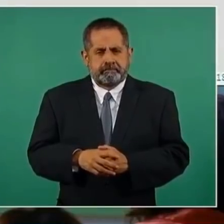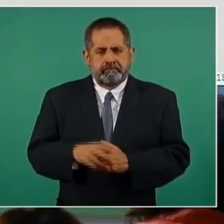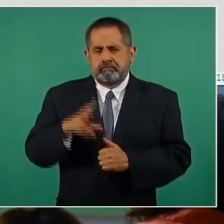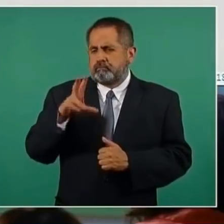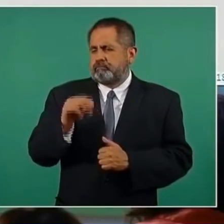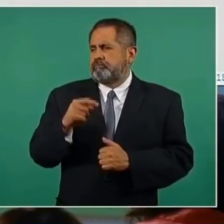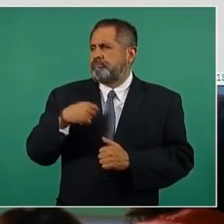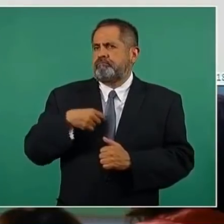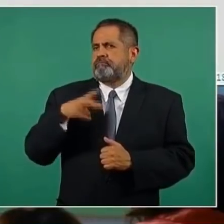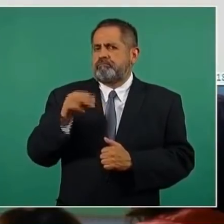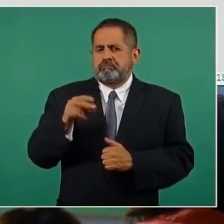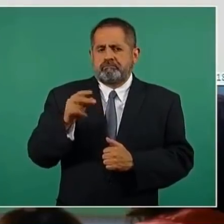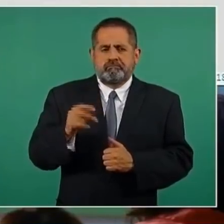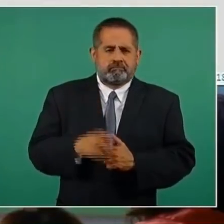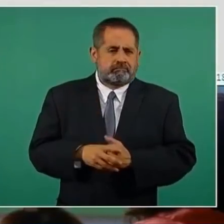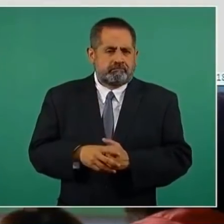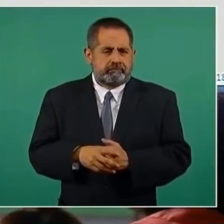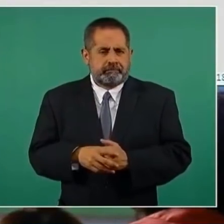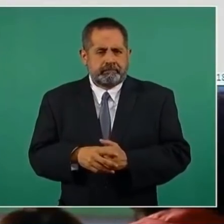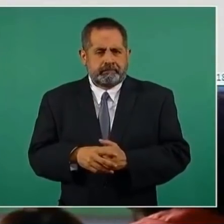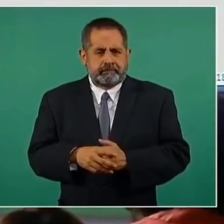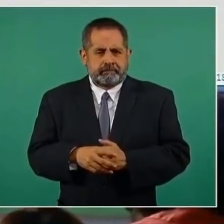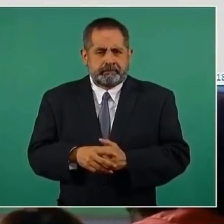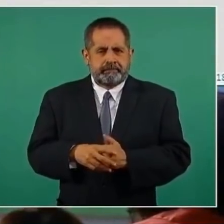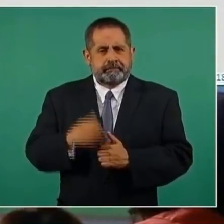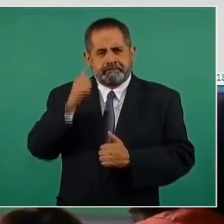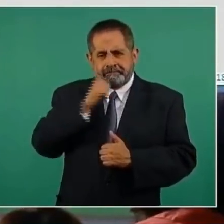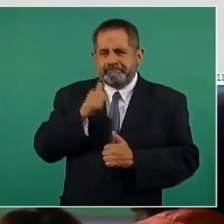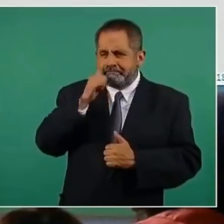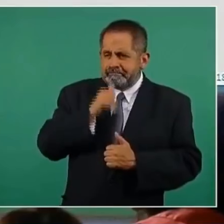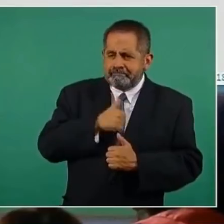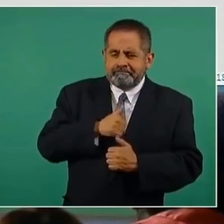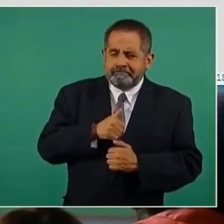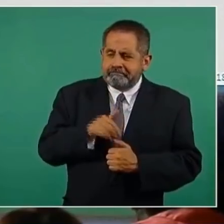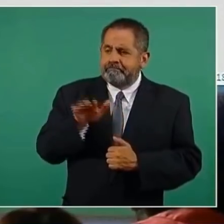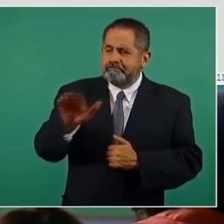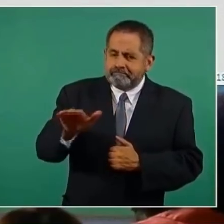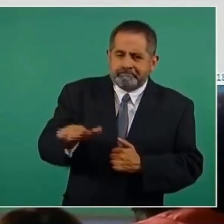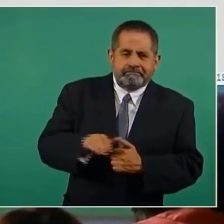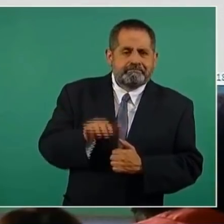vamos a estar siempre buscando tener